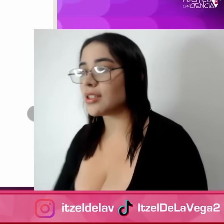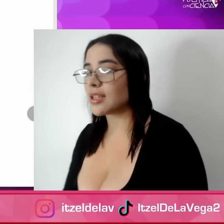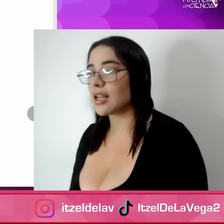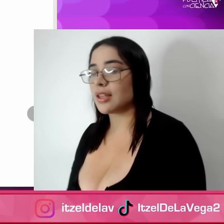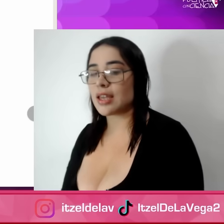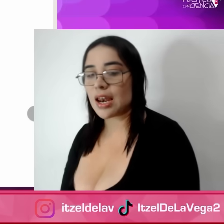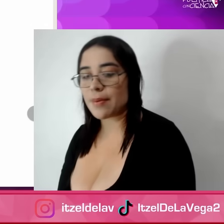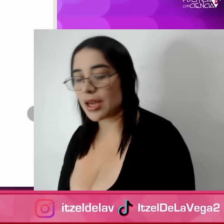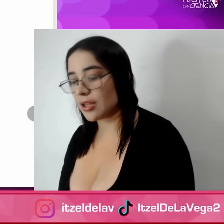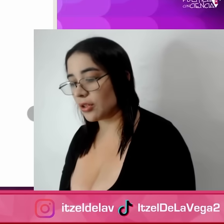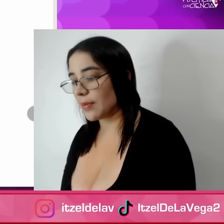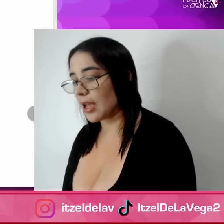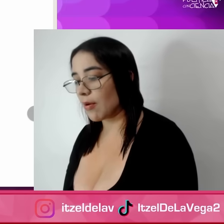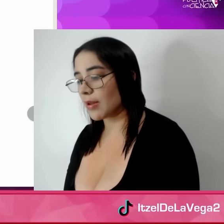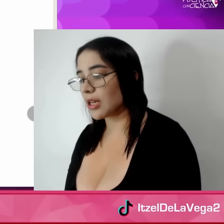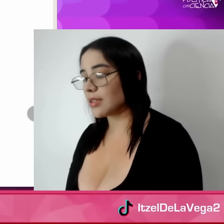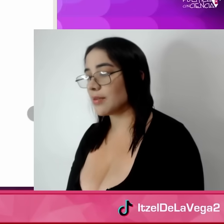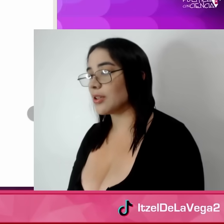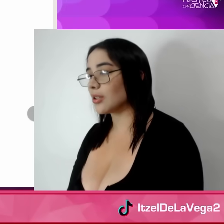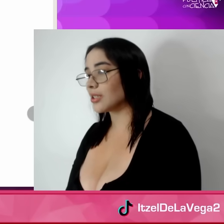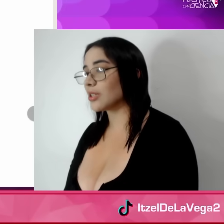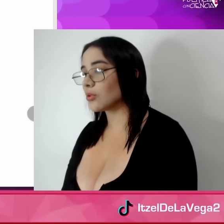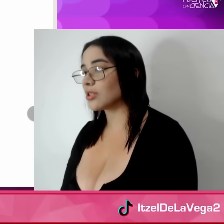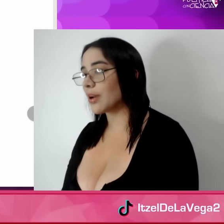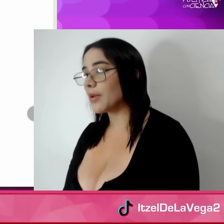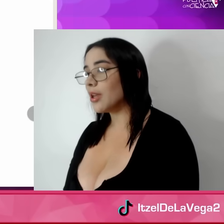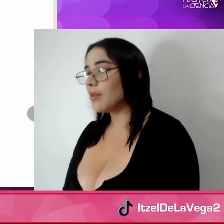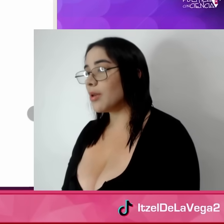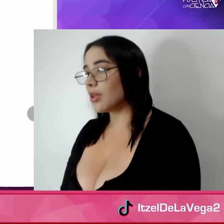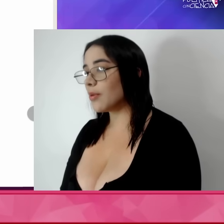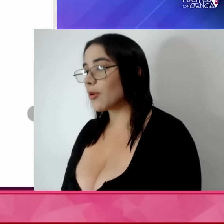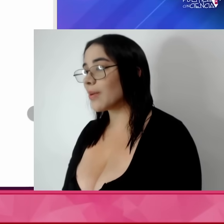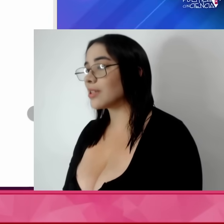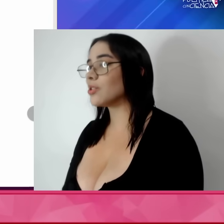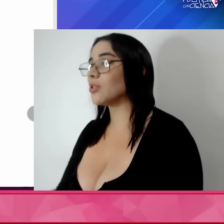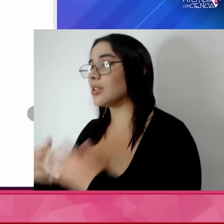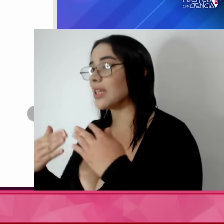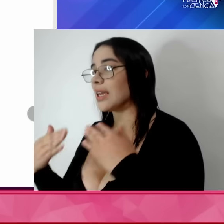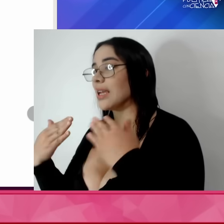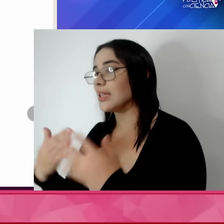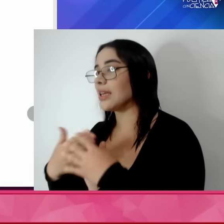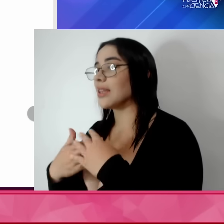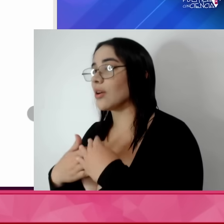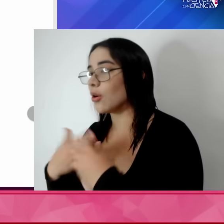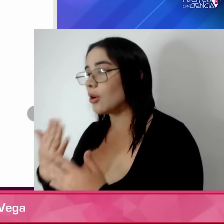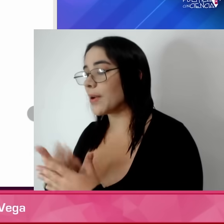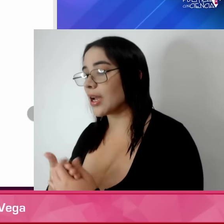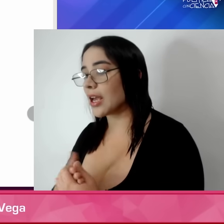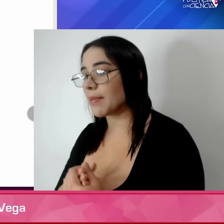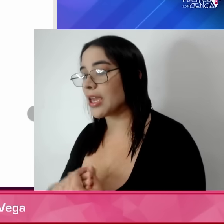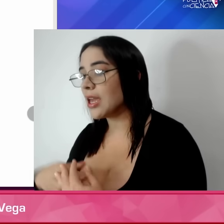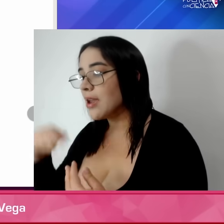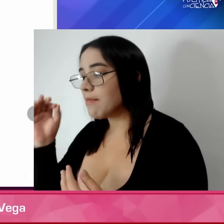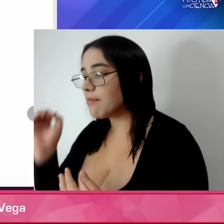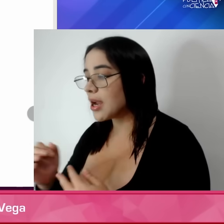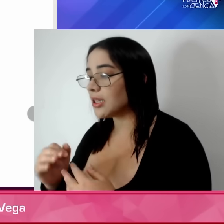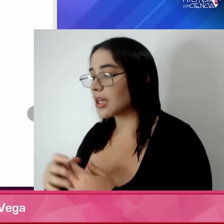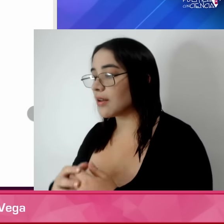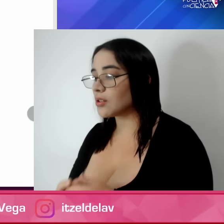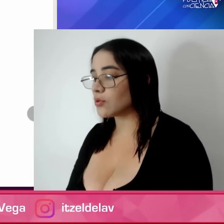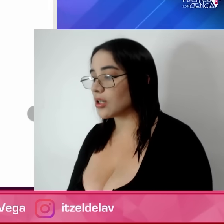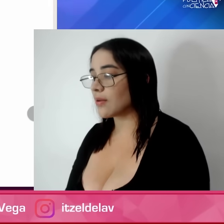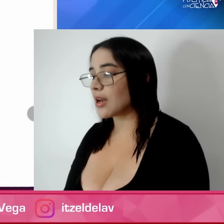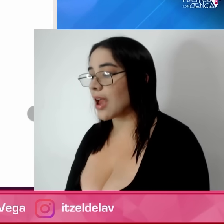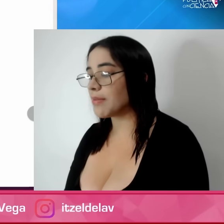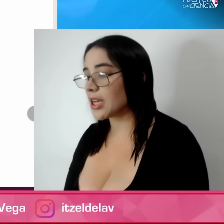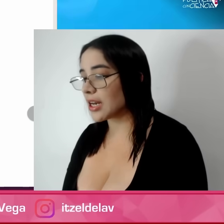Yo soy Ixel de La Vega de NotiVega y mañana les invito a que si les gusta miren mi información del día de hoy, vayan a darme manita